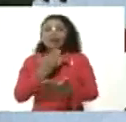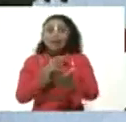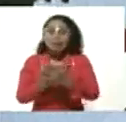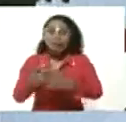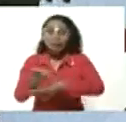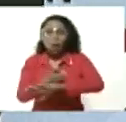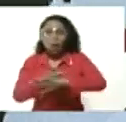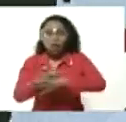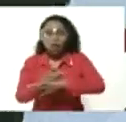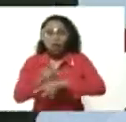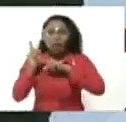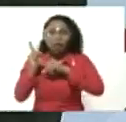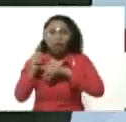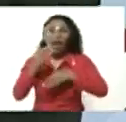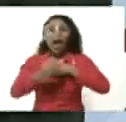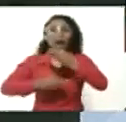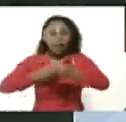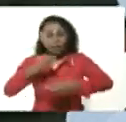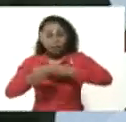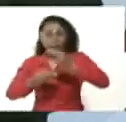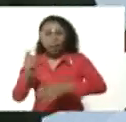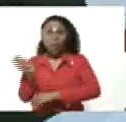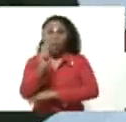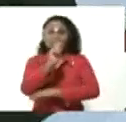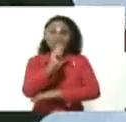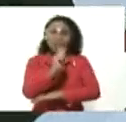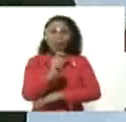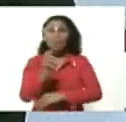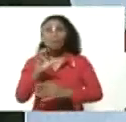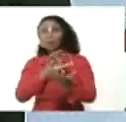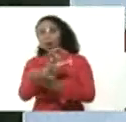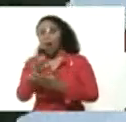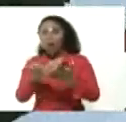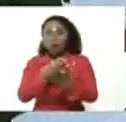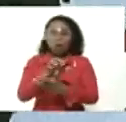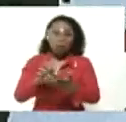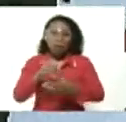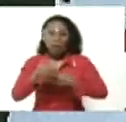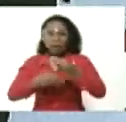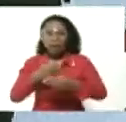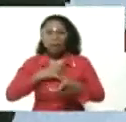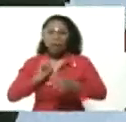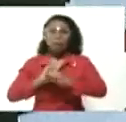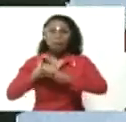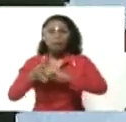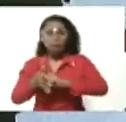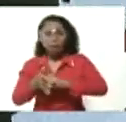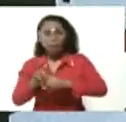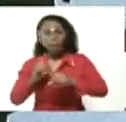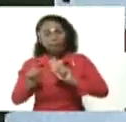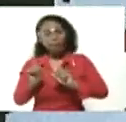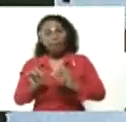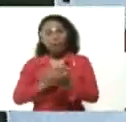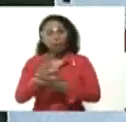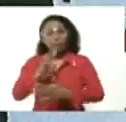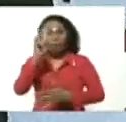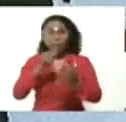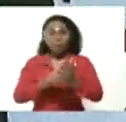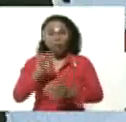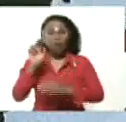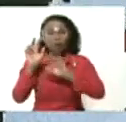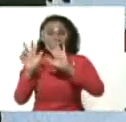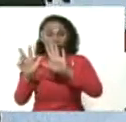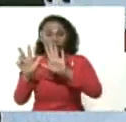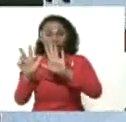coalición ha salido en unos meses de la crisis laboral producida por la COVID-19, mientras que la crisis de 2008 nos costó